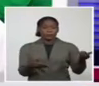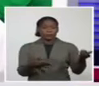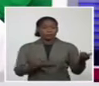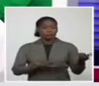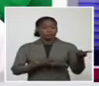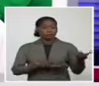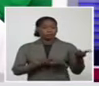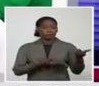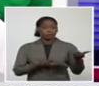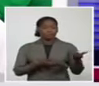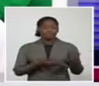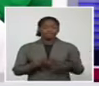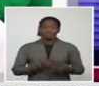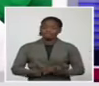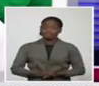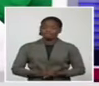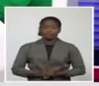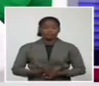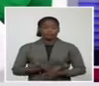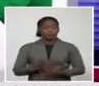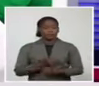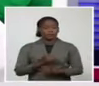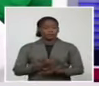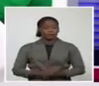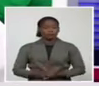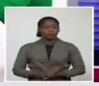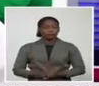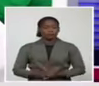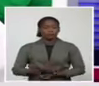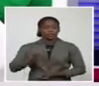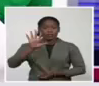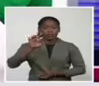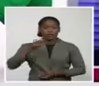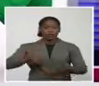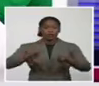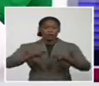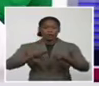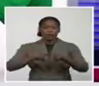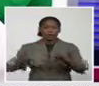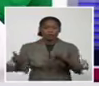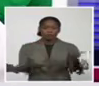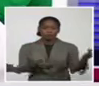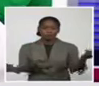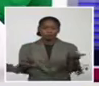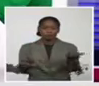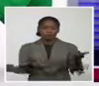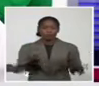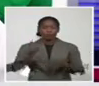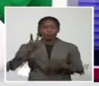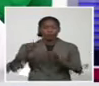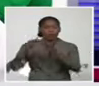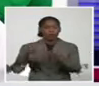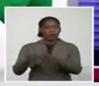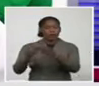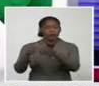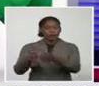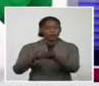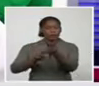ayer. 5 de la provincia de La Habana y 2 de la provincia de Granma.